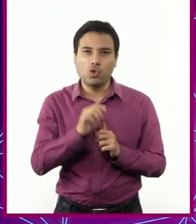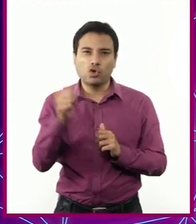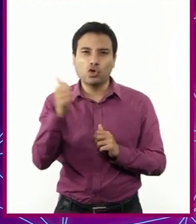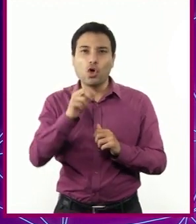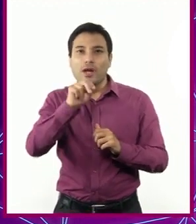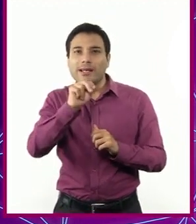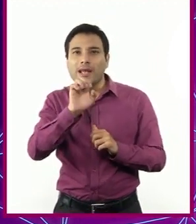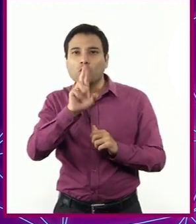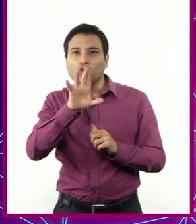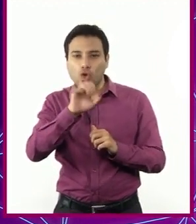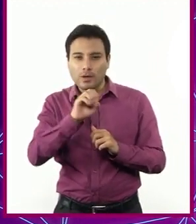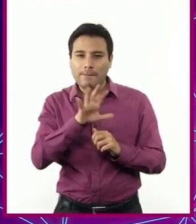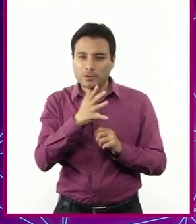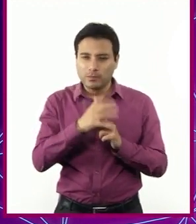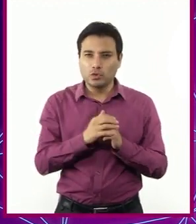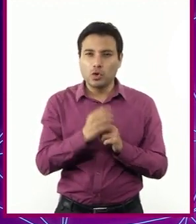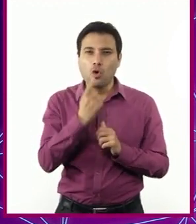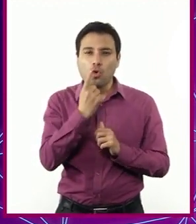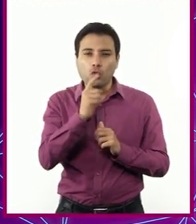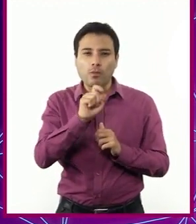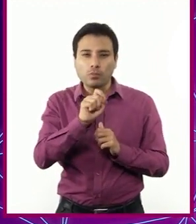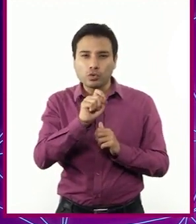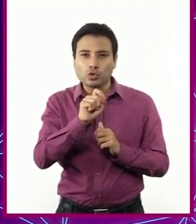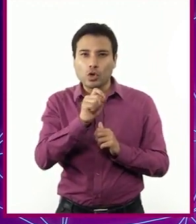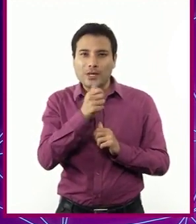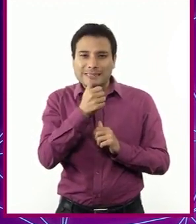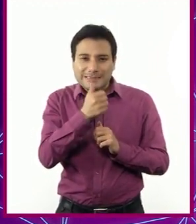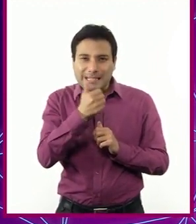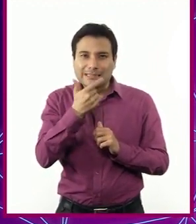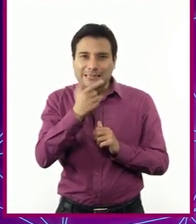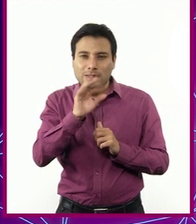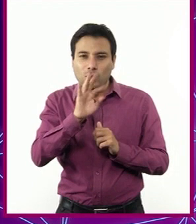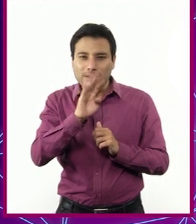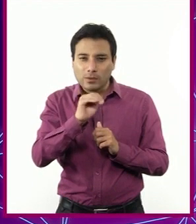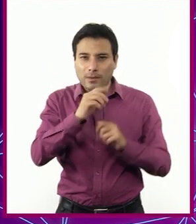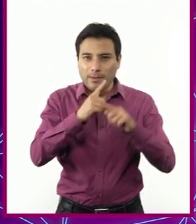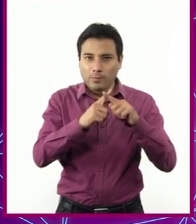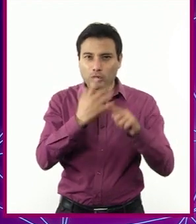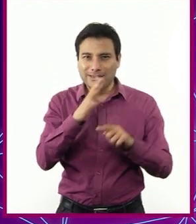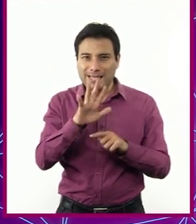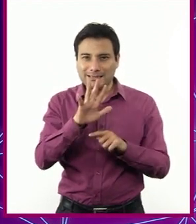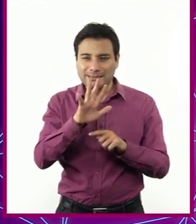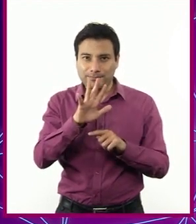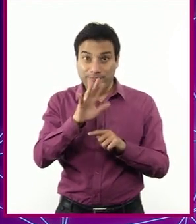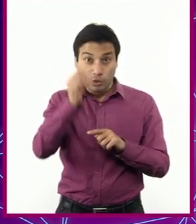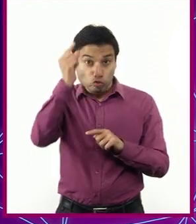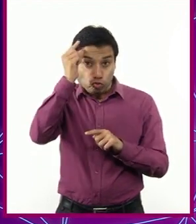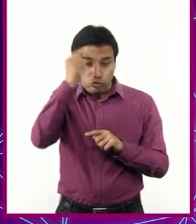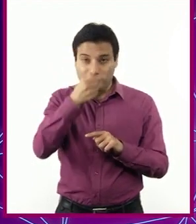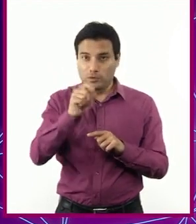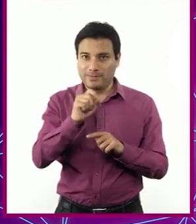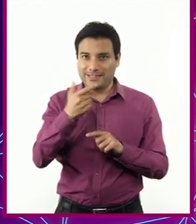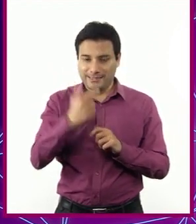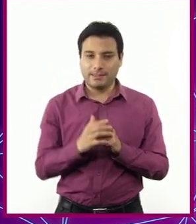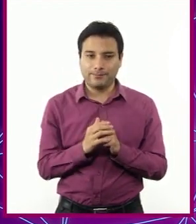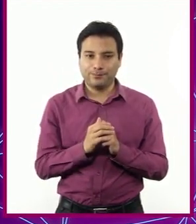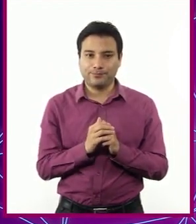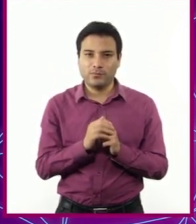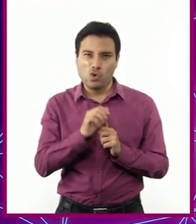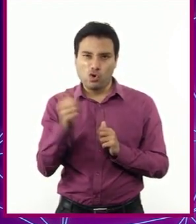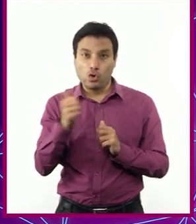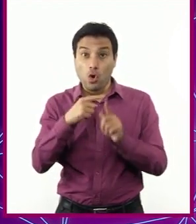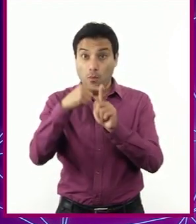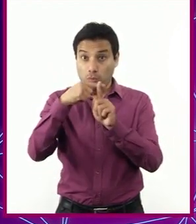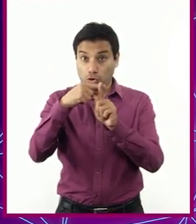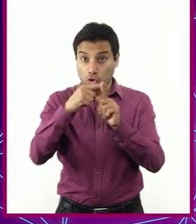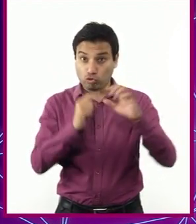1.6749 por 10 a la menos 27 kilogramos. Y la de un protón es de 1.6726 por 10 a la menos